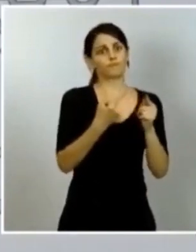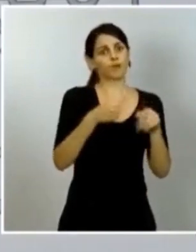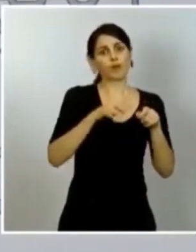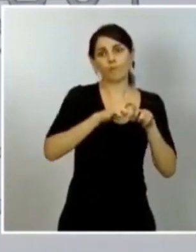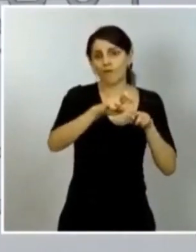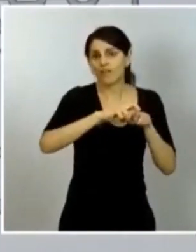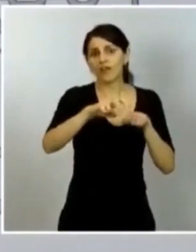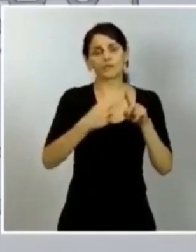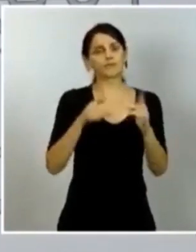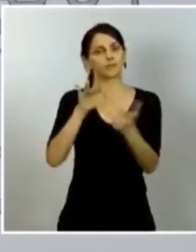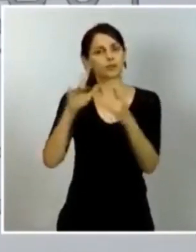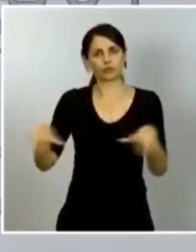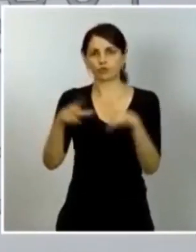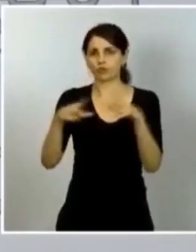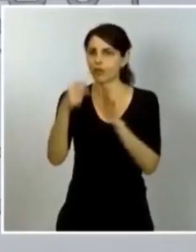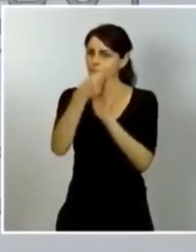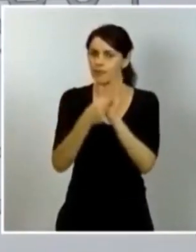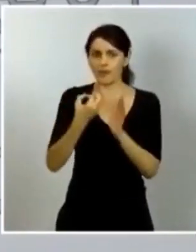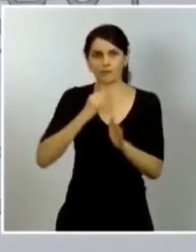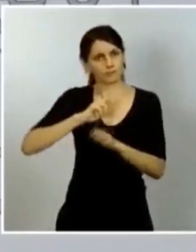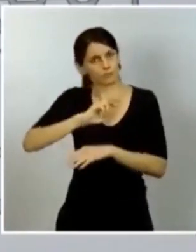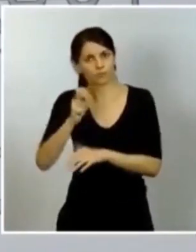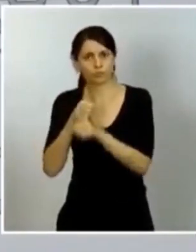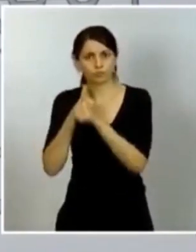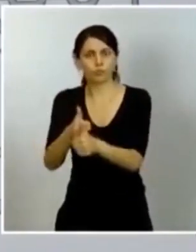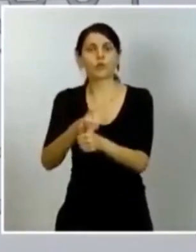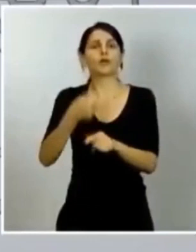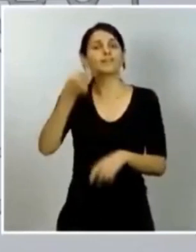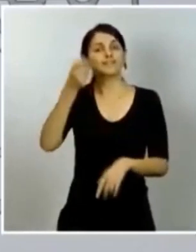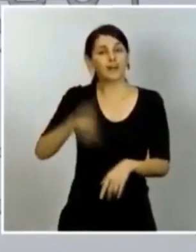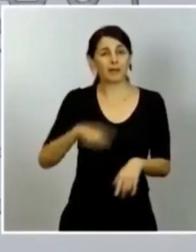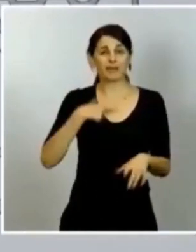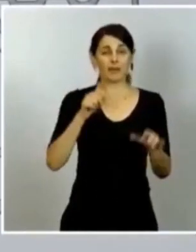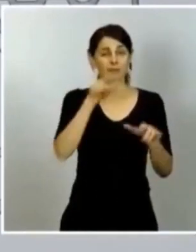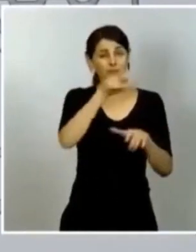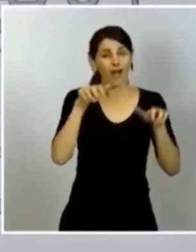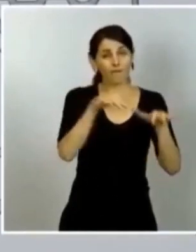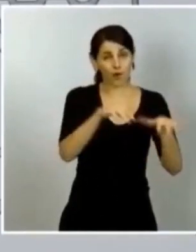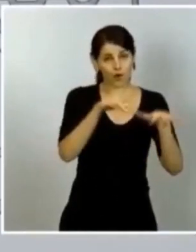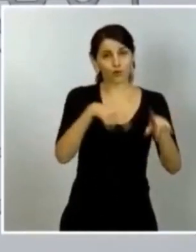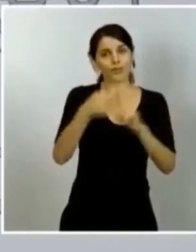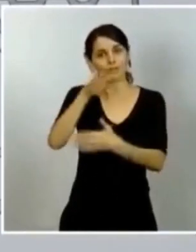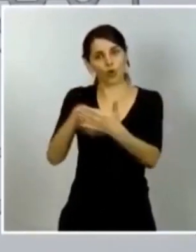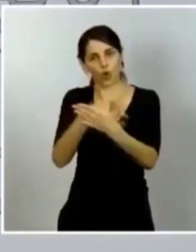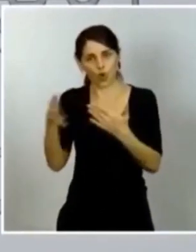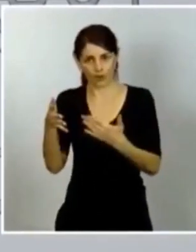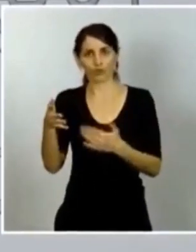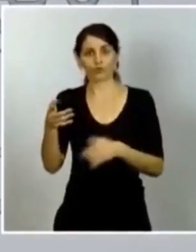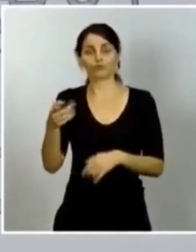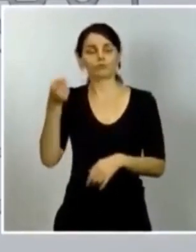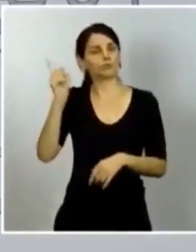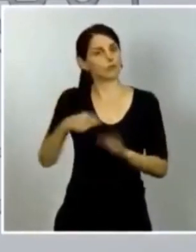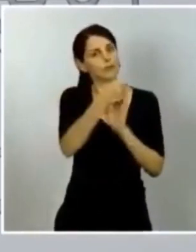limitación de aforos e de horarios e tomen medidas de refuerzo das capacidades das distintas comunidades